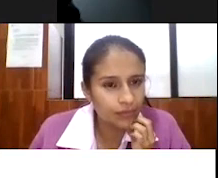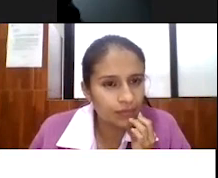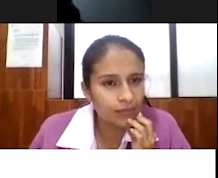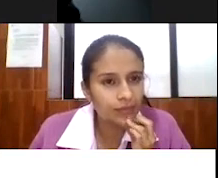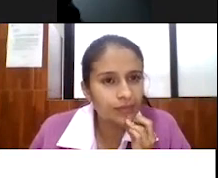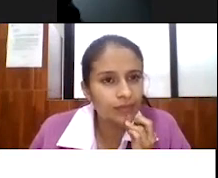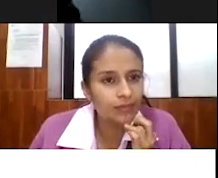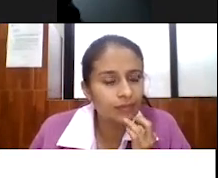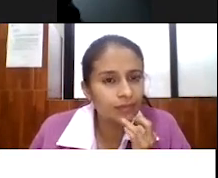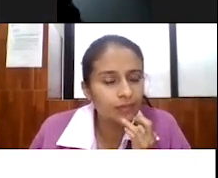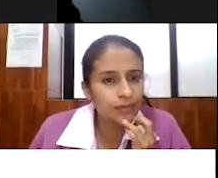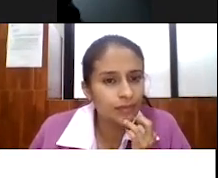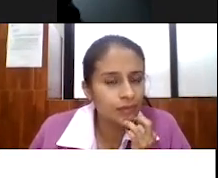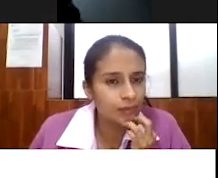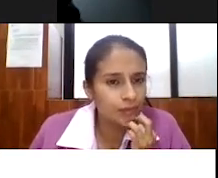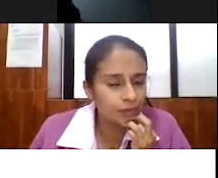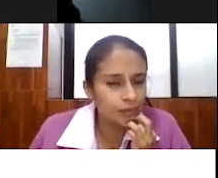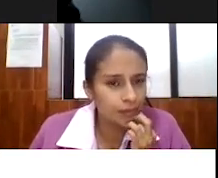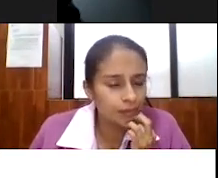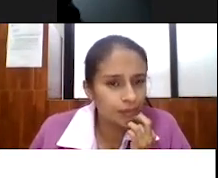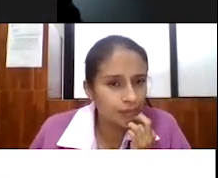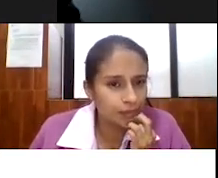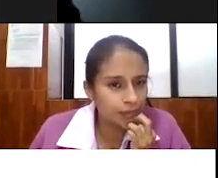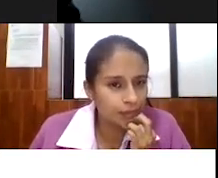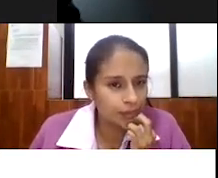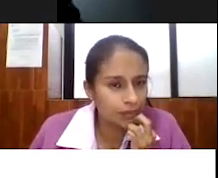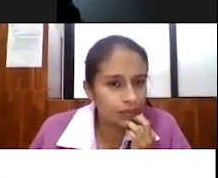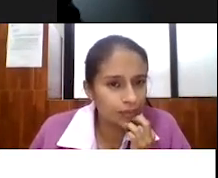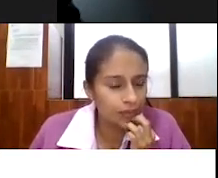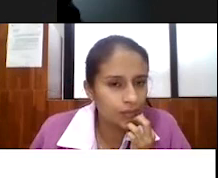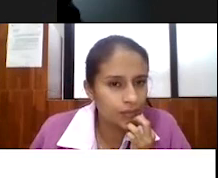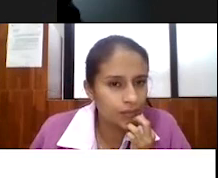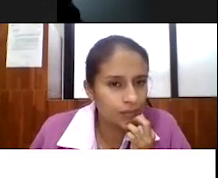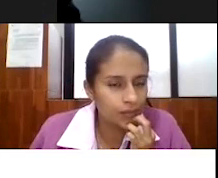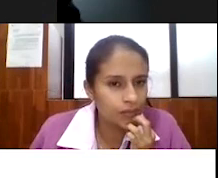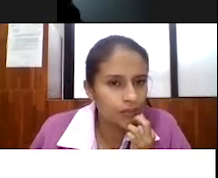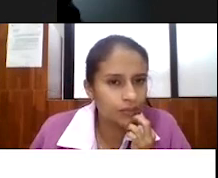niño con sobrepeso, a lo mejor con una mano no podrías realizar esa,